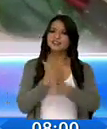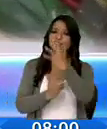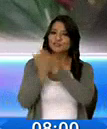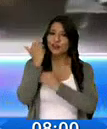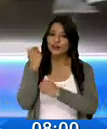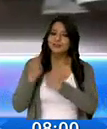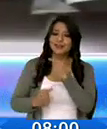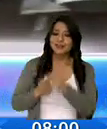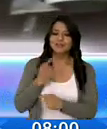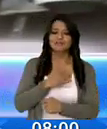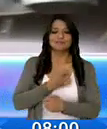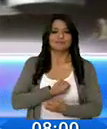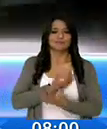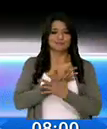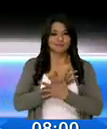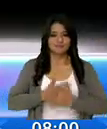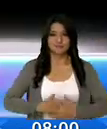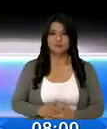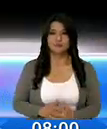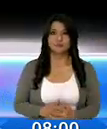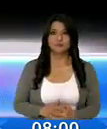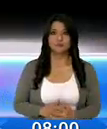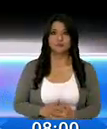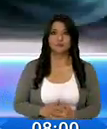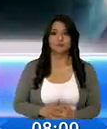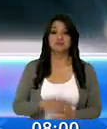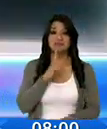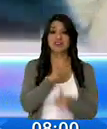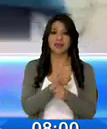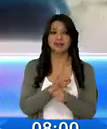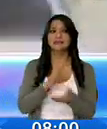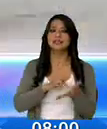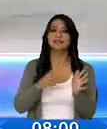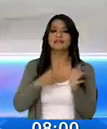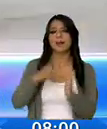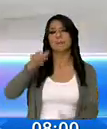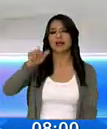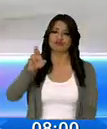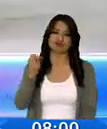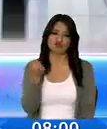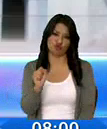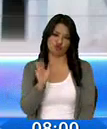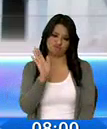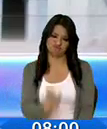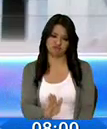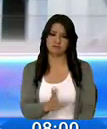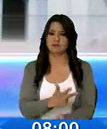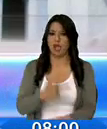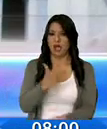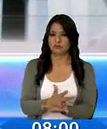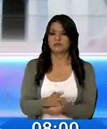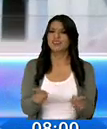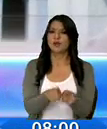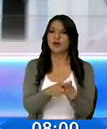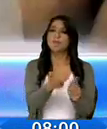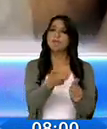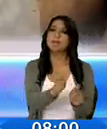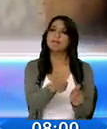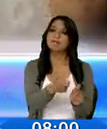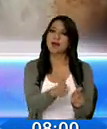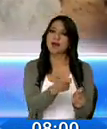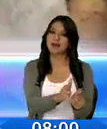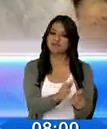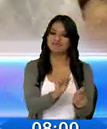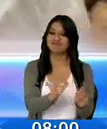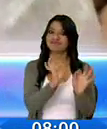y sus tradiciones. Nosotros como pastusos somos plurales, somos diferentes. Y somos como la papa, porque la papa es un